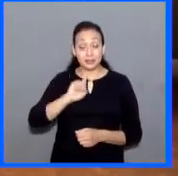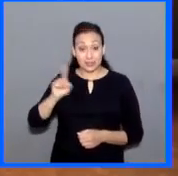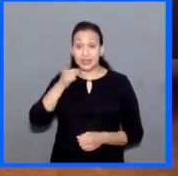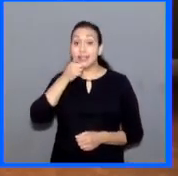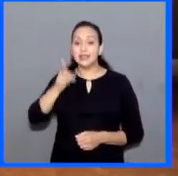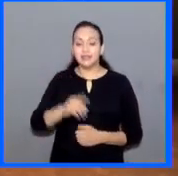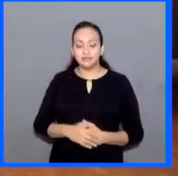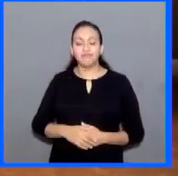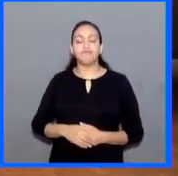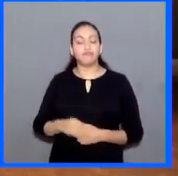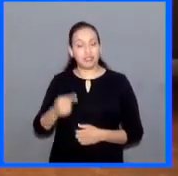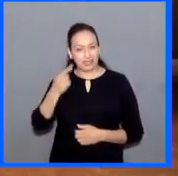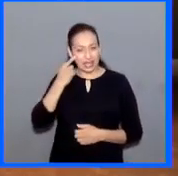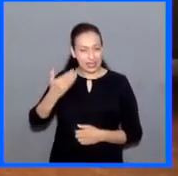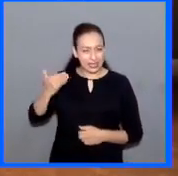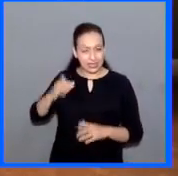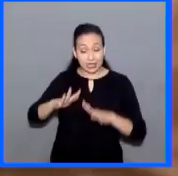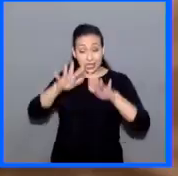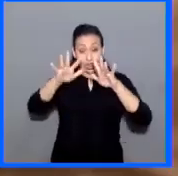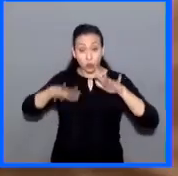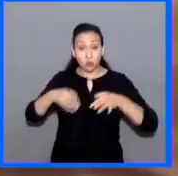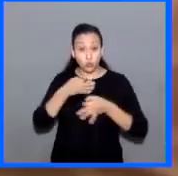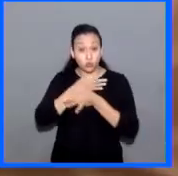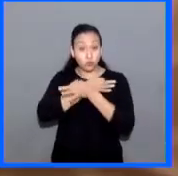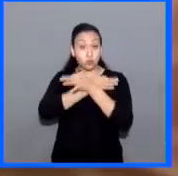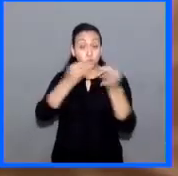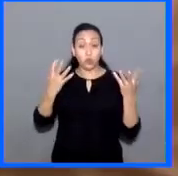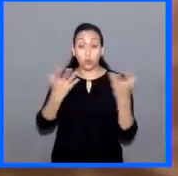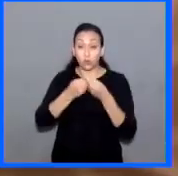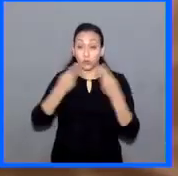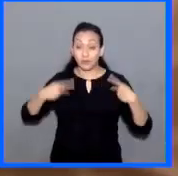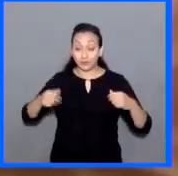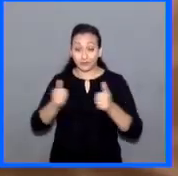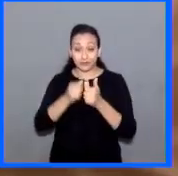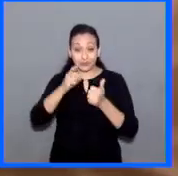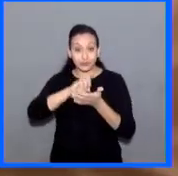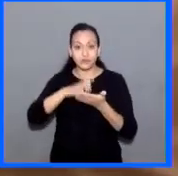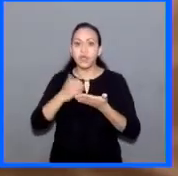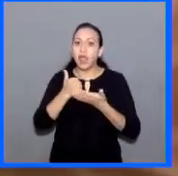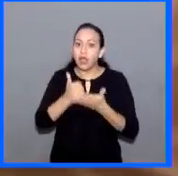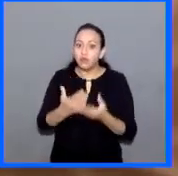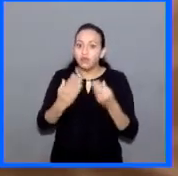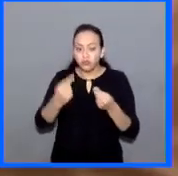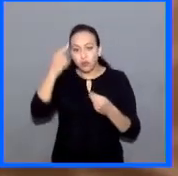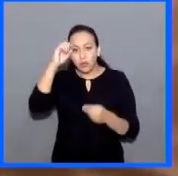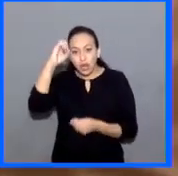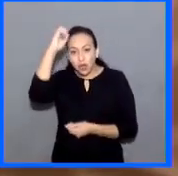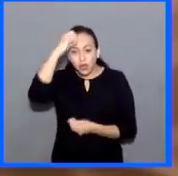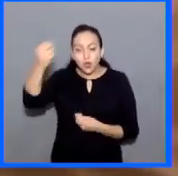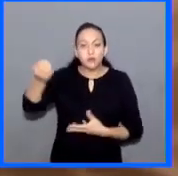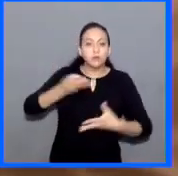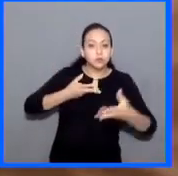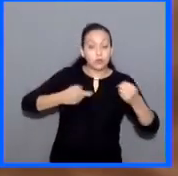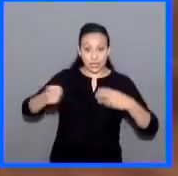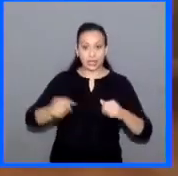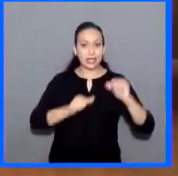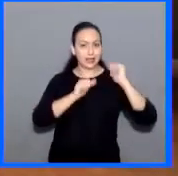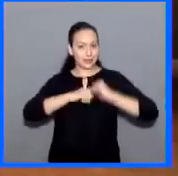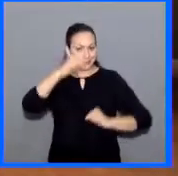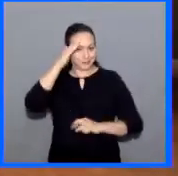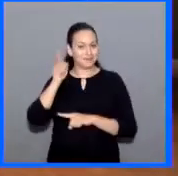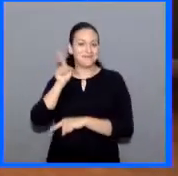recientes audiencias públicas con personas con discapacidad para enriquecer un asunto bajo su ponencia y buscar un criterio